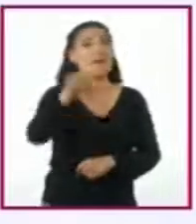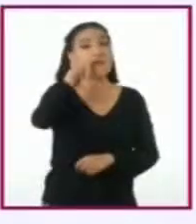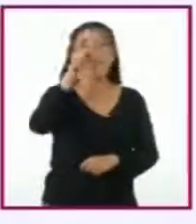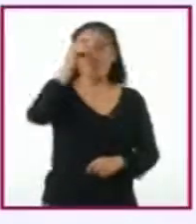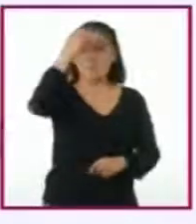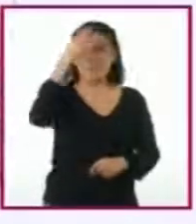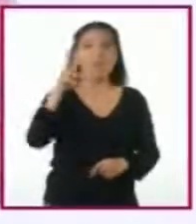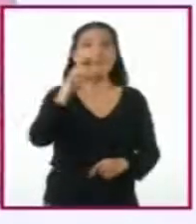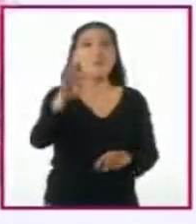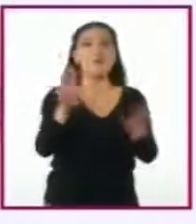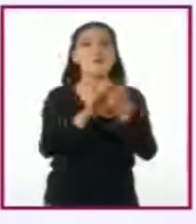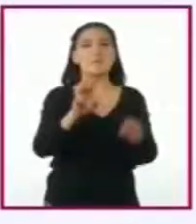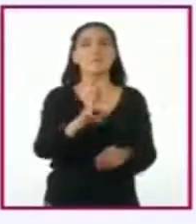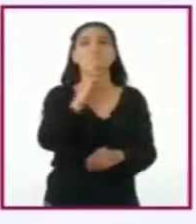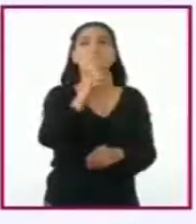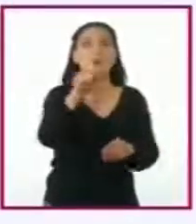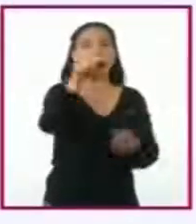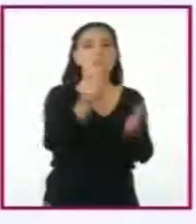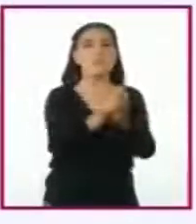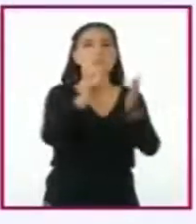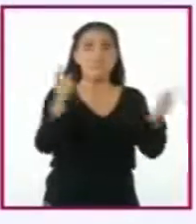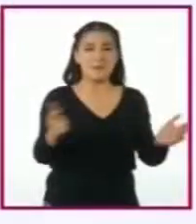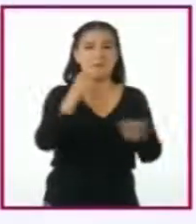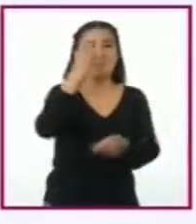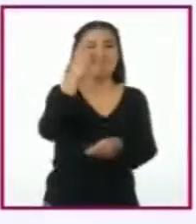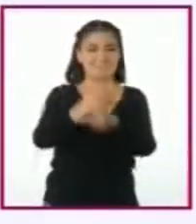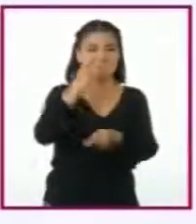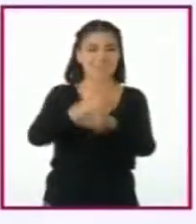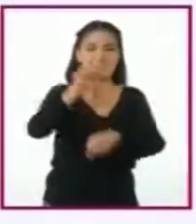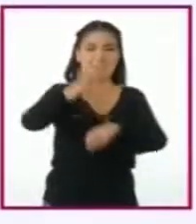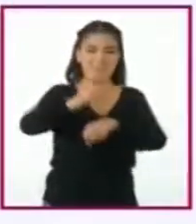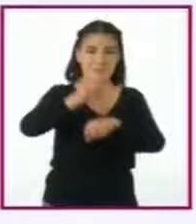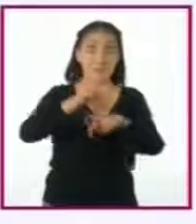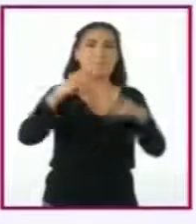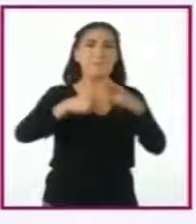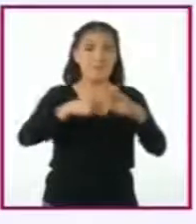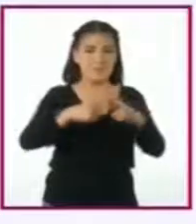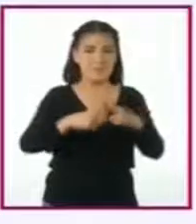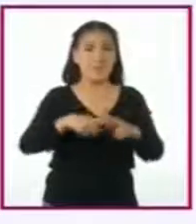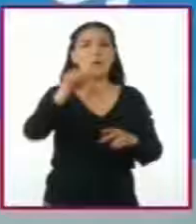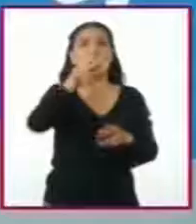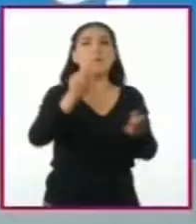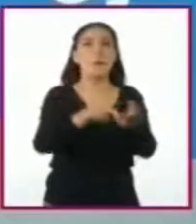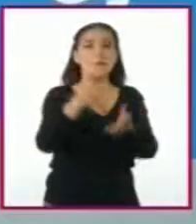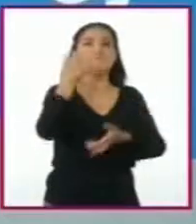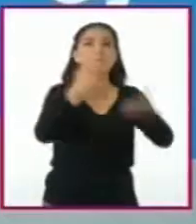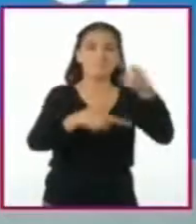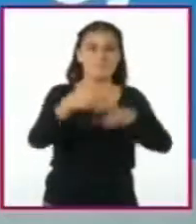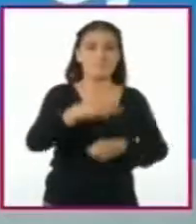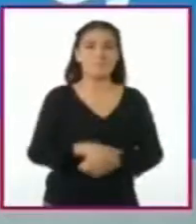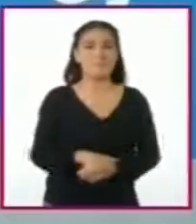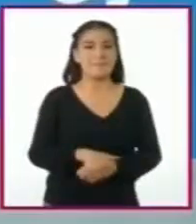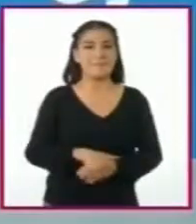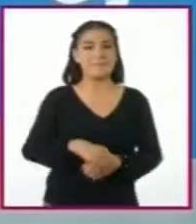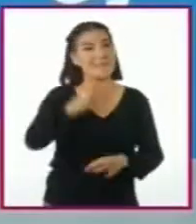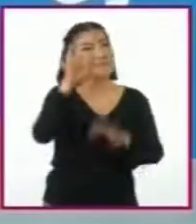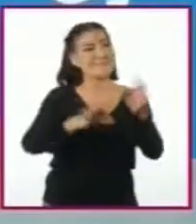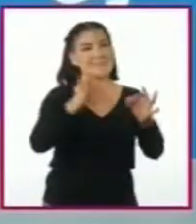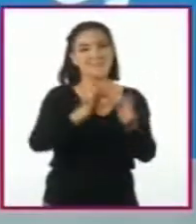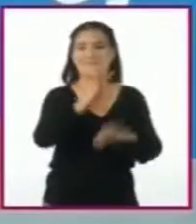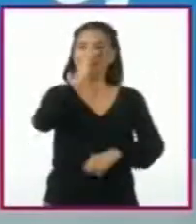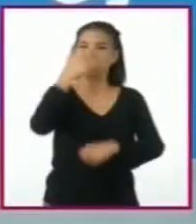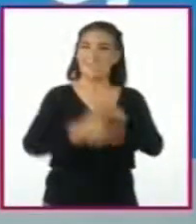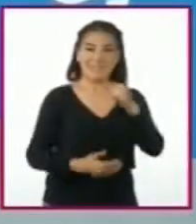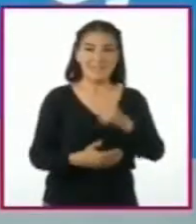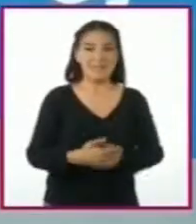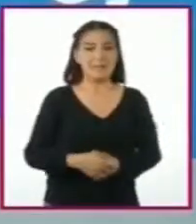la congruencia y la semejanza en sus libros de tercer grado de matemáticas y darles un repaso. ¡Listo! Terminamos.